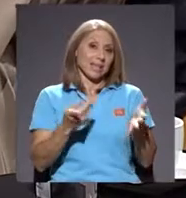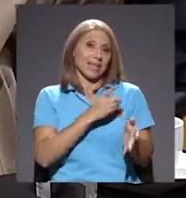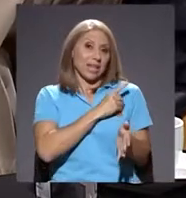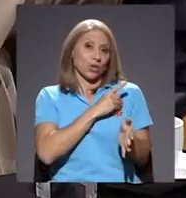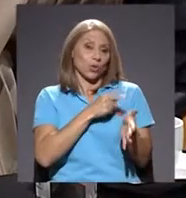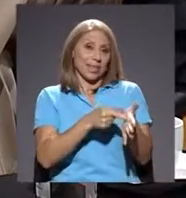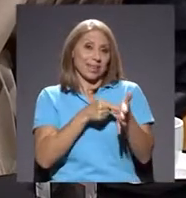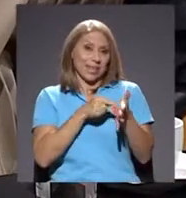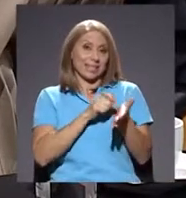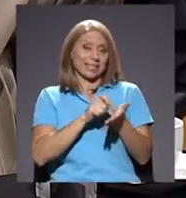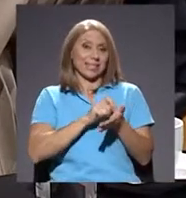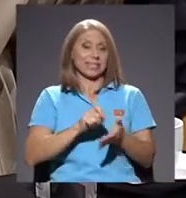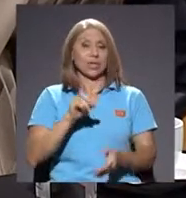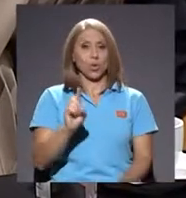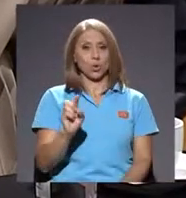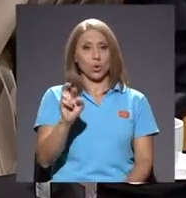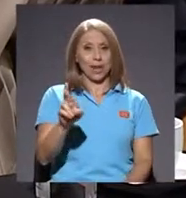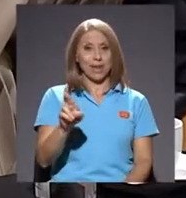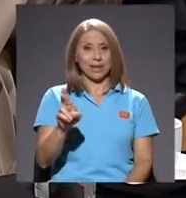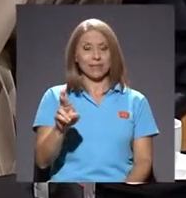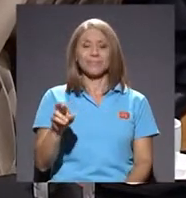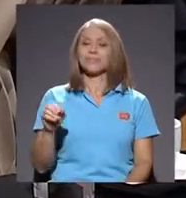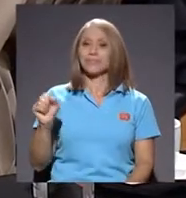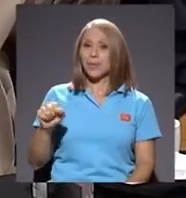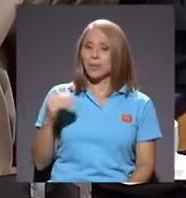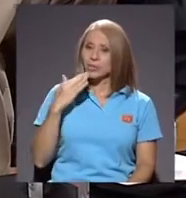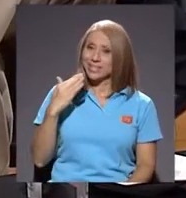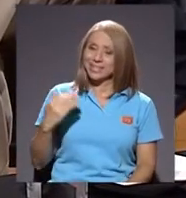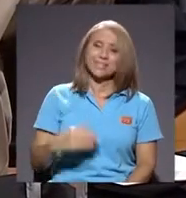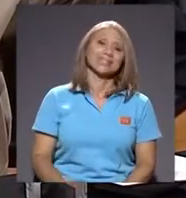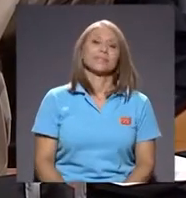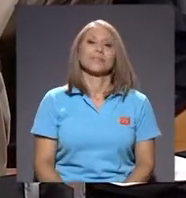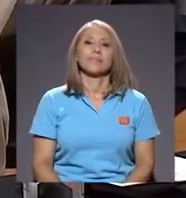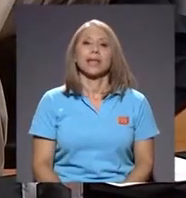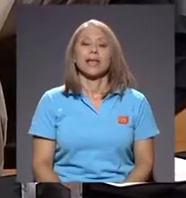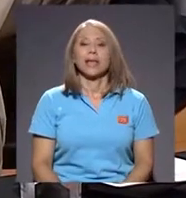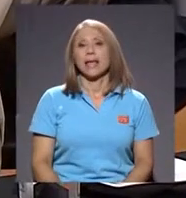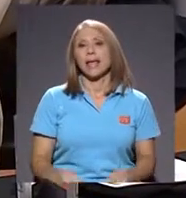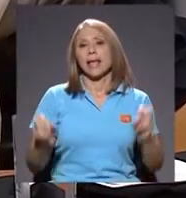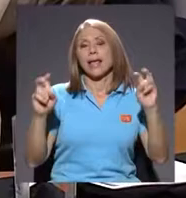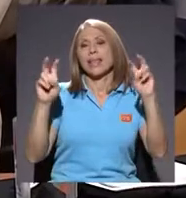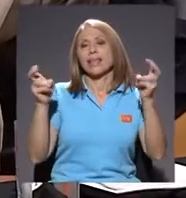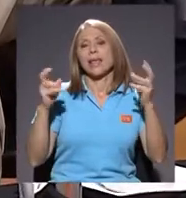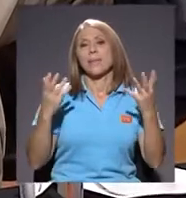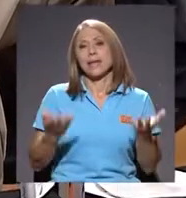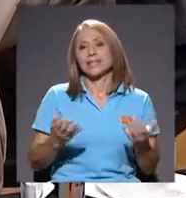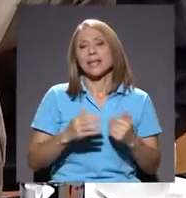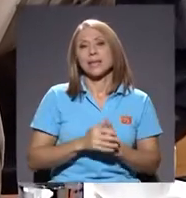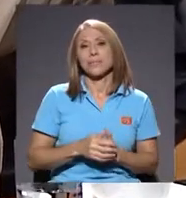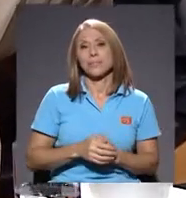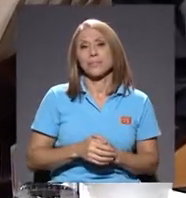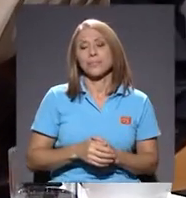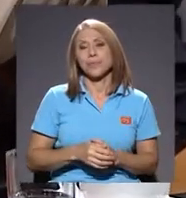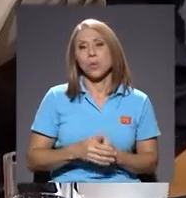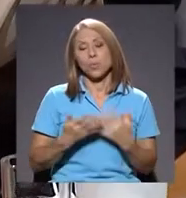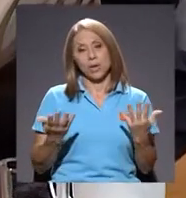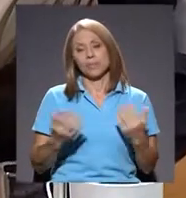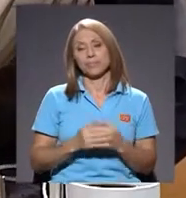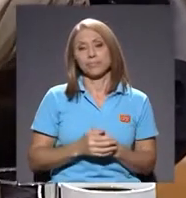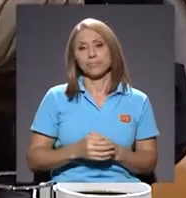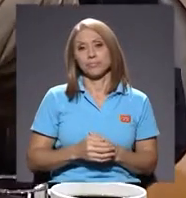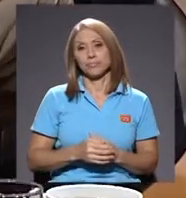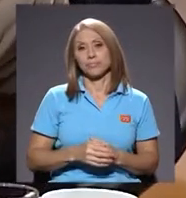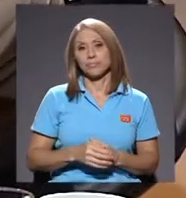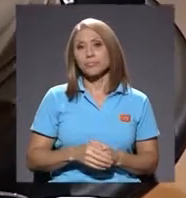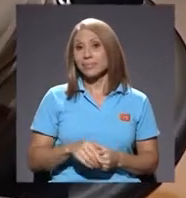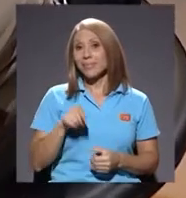supuesto muchas gracias y el el tema es que el tema es que es bueno es este este